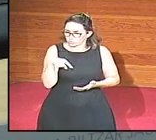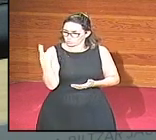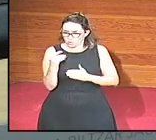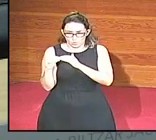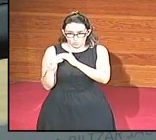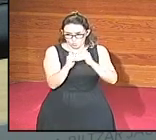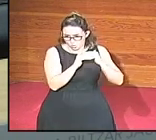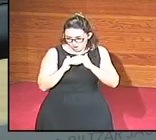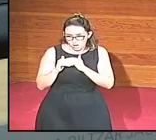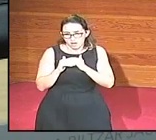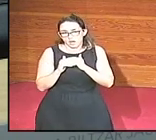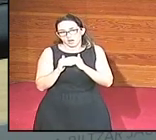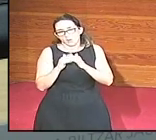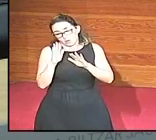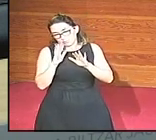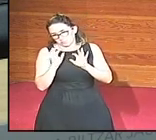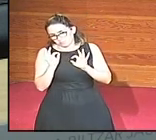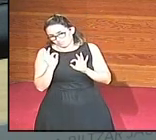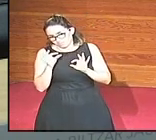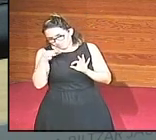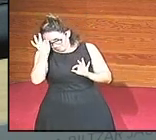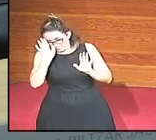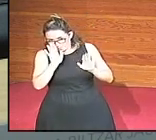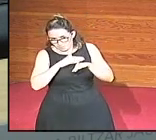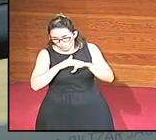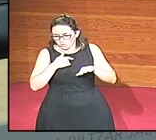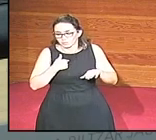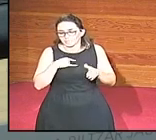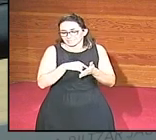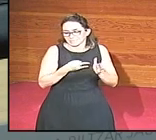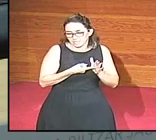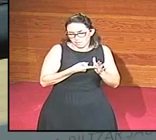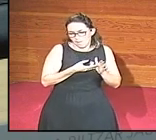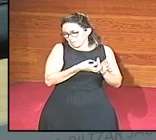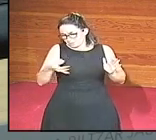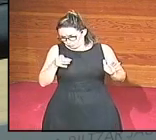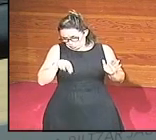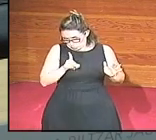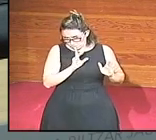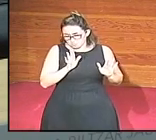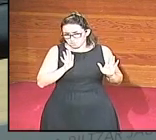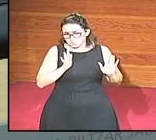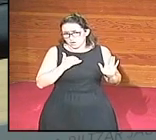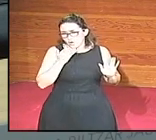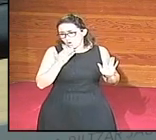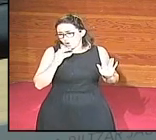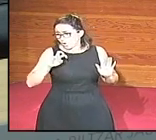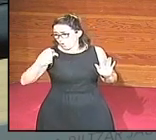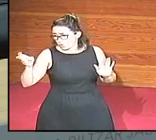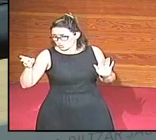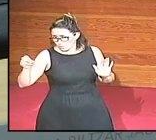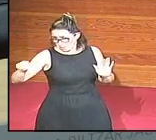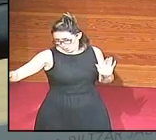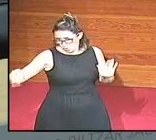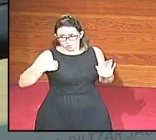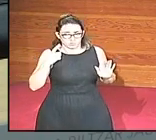voy a matizar, nuestro sistema está lleno de mierda, no es perfecto, pero prefiero mi mierda que la mierda que viene del otro lado. Es que es